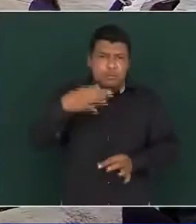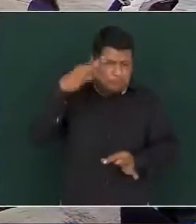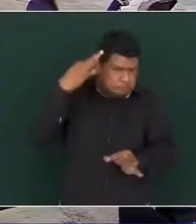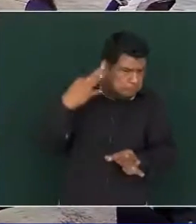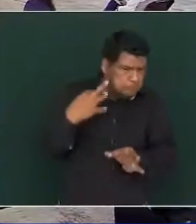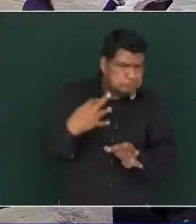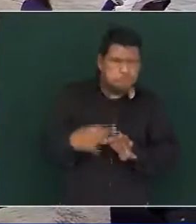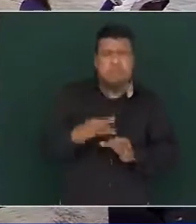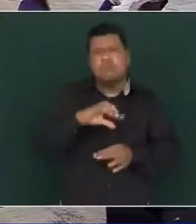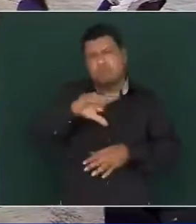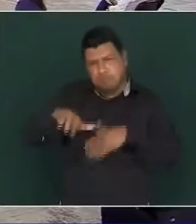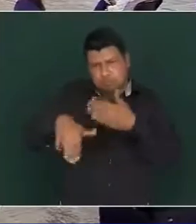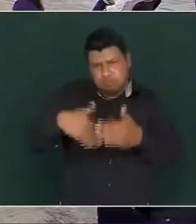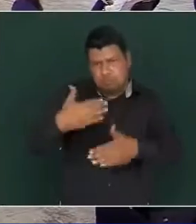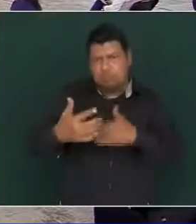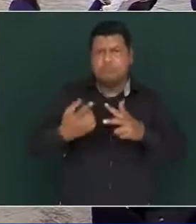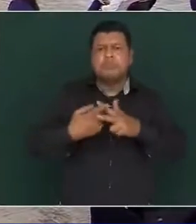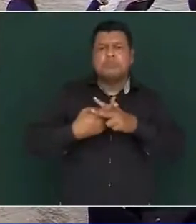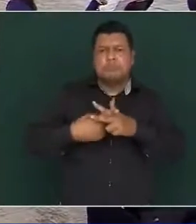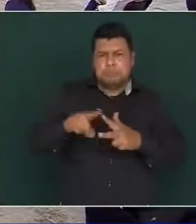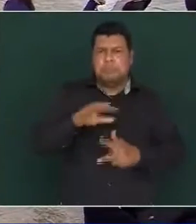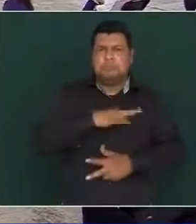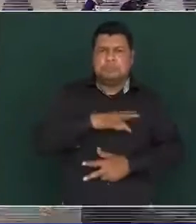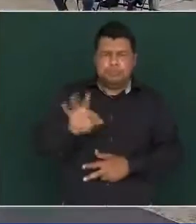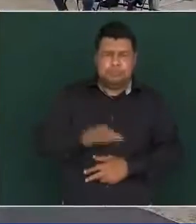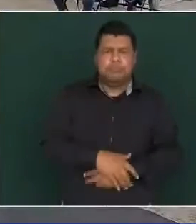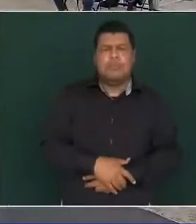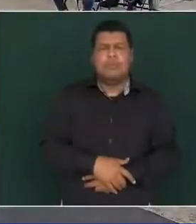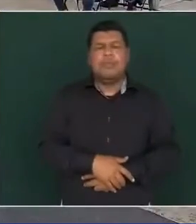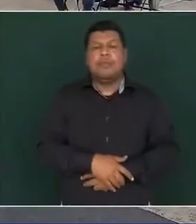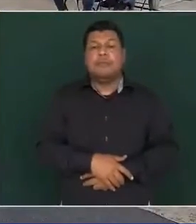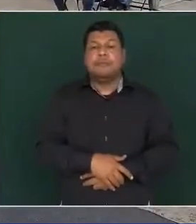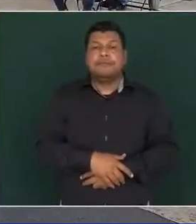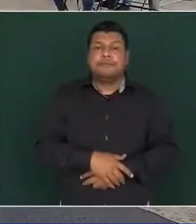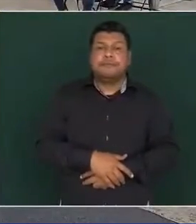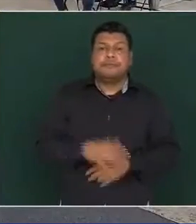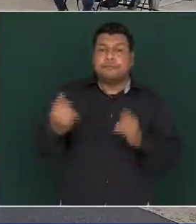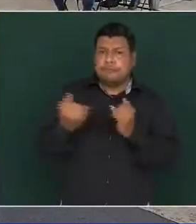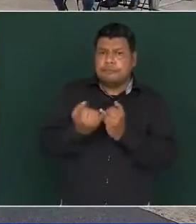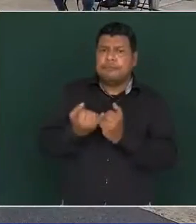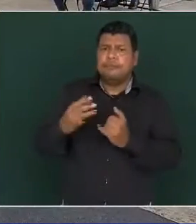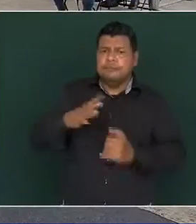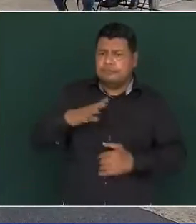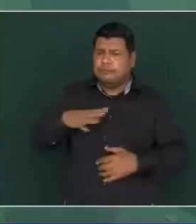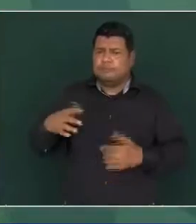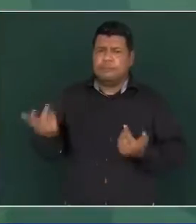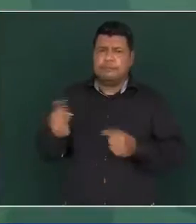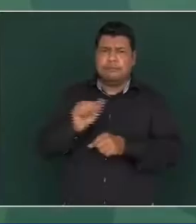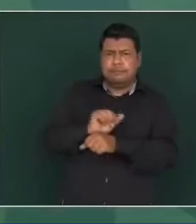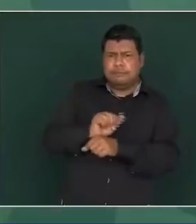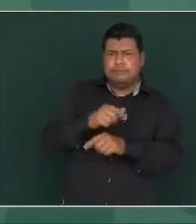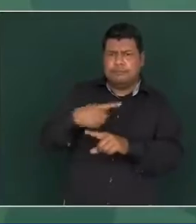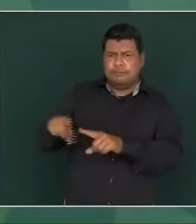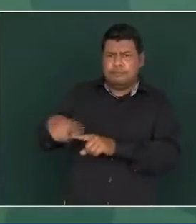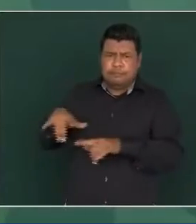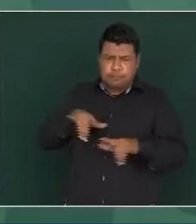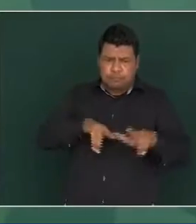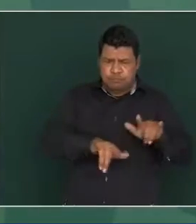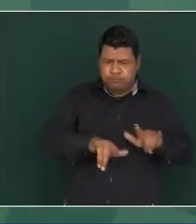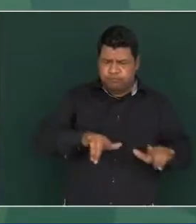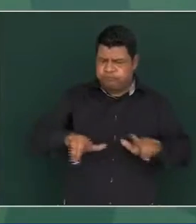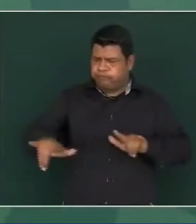entonces entrará ya en operación. También se tiene un estacionamiento con una